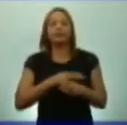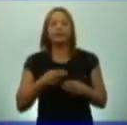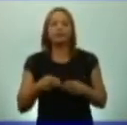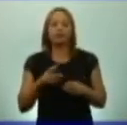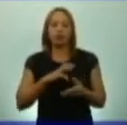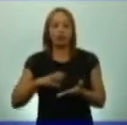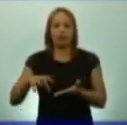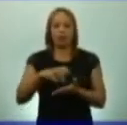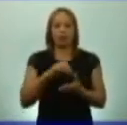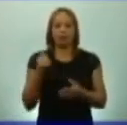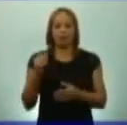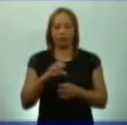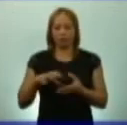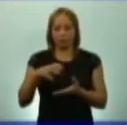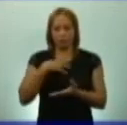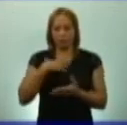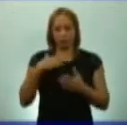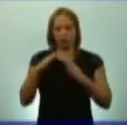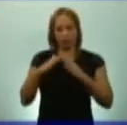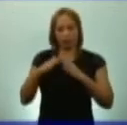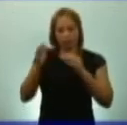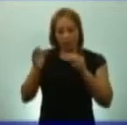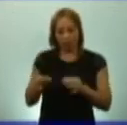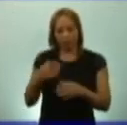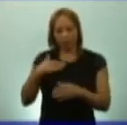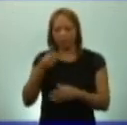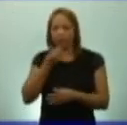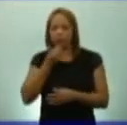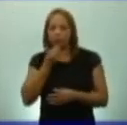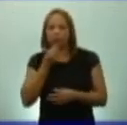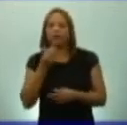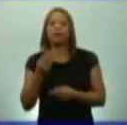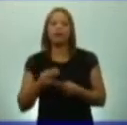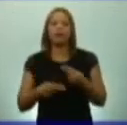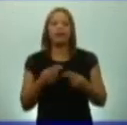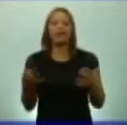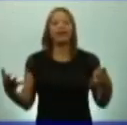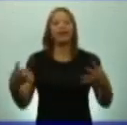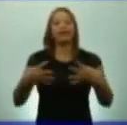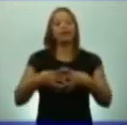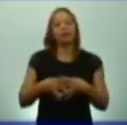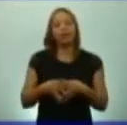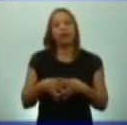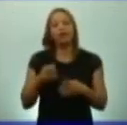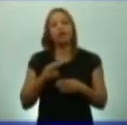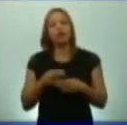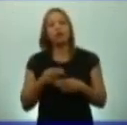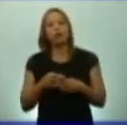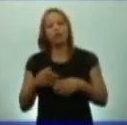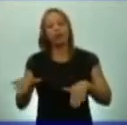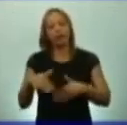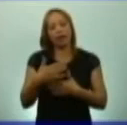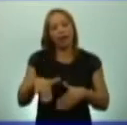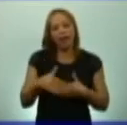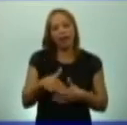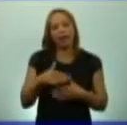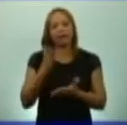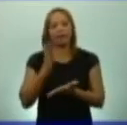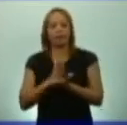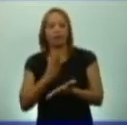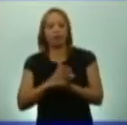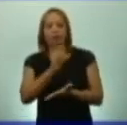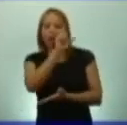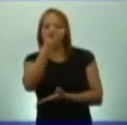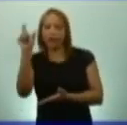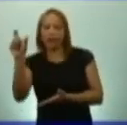de tu localidad, ustedes estarán en condiciones para relacionar el nombre de las calles, de las escuelas,